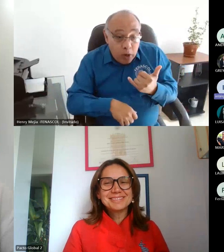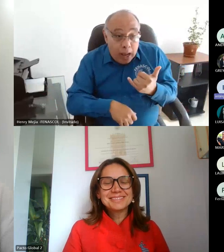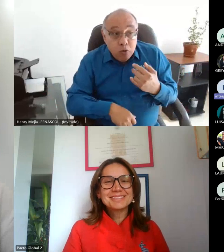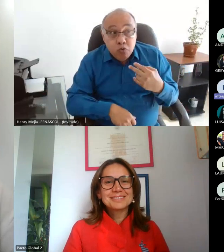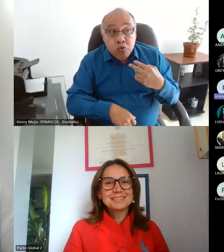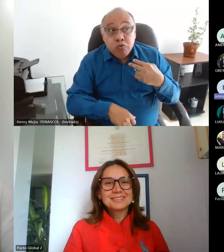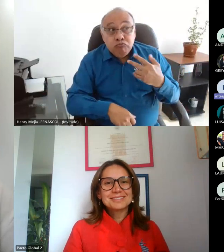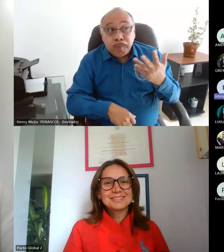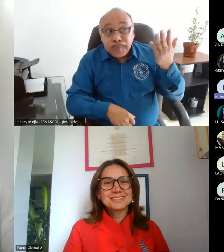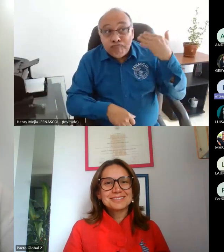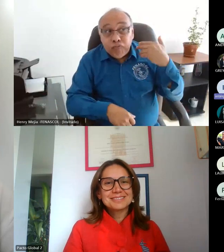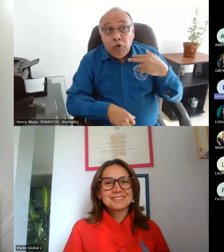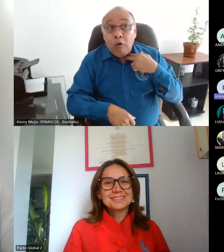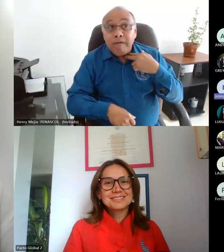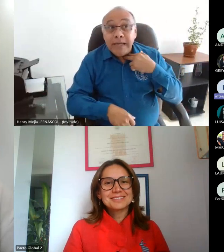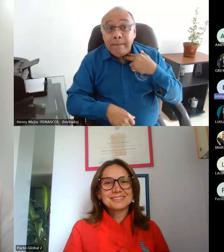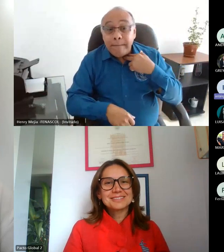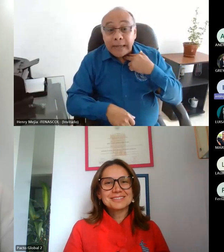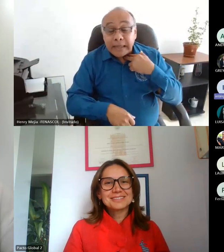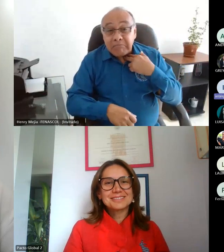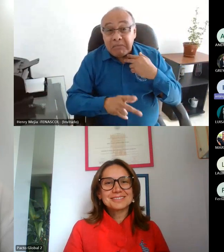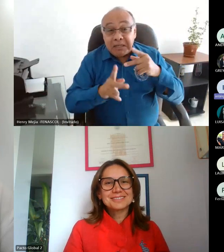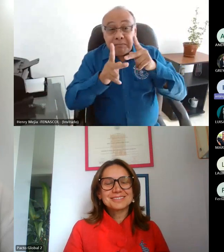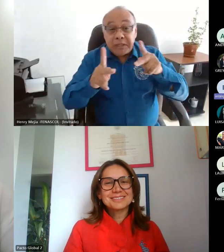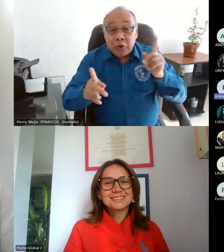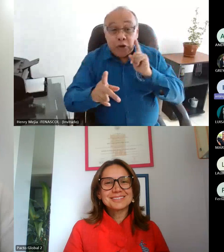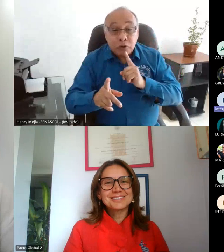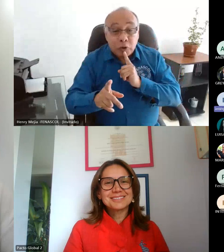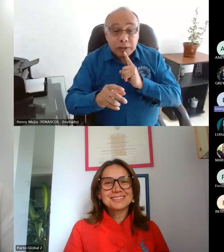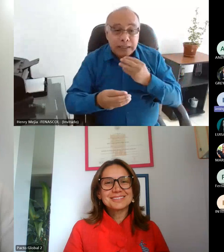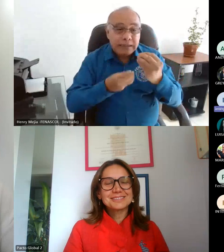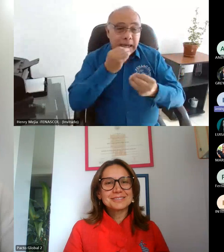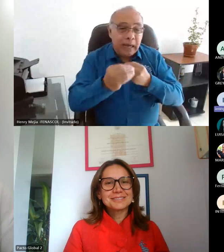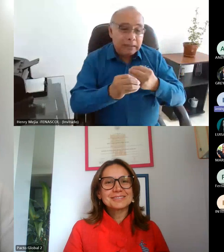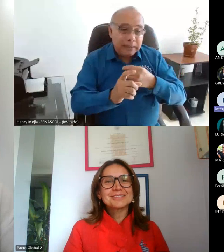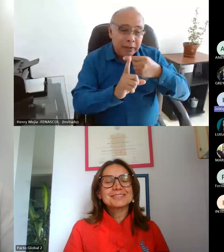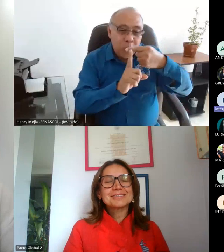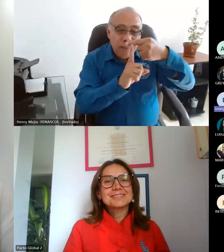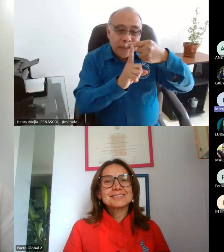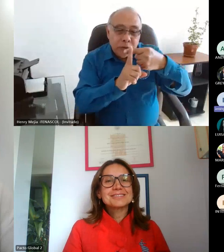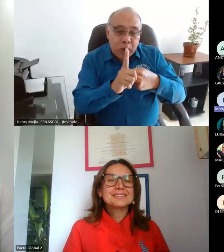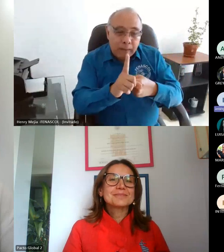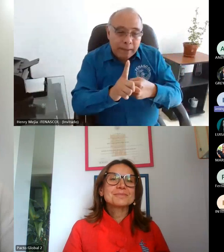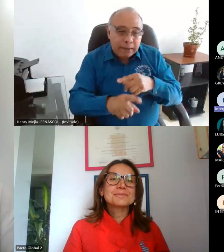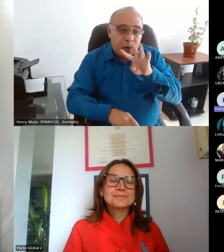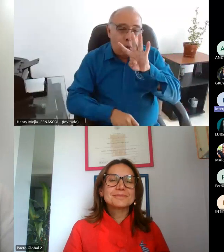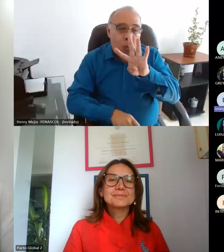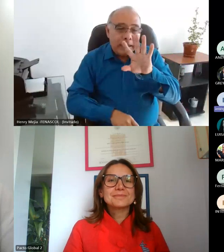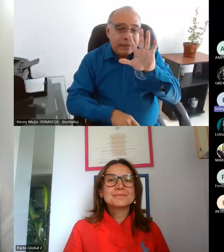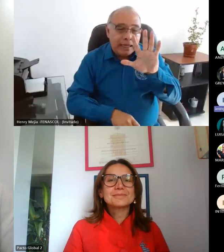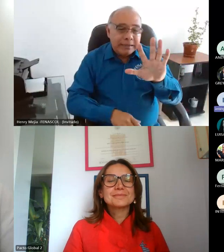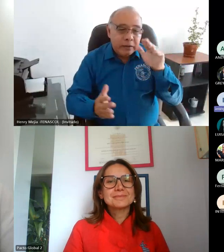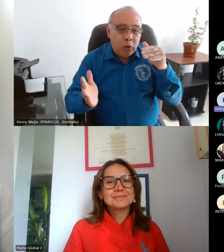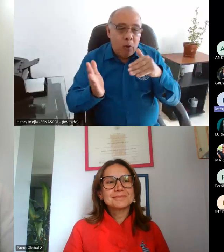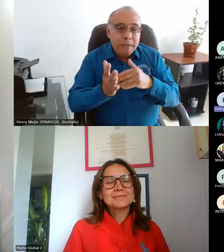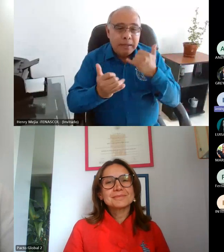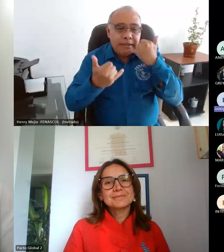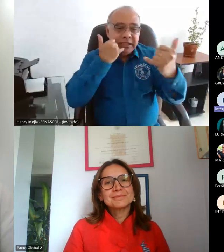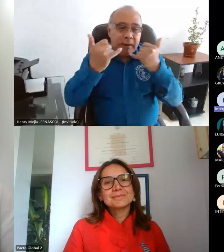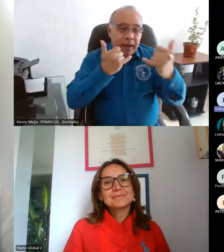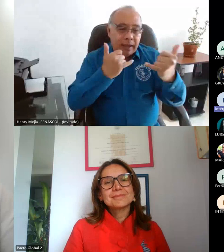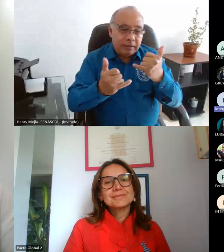en estos momentos ahora bueno pasado noviembre las personas sordas pues eh